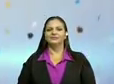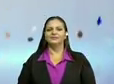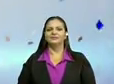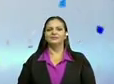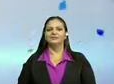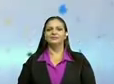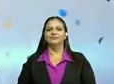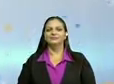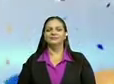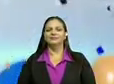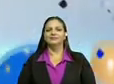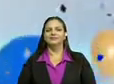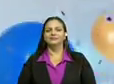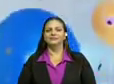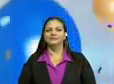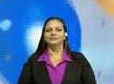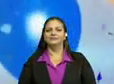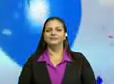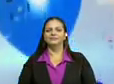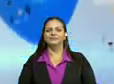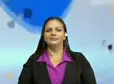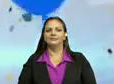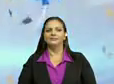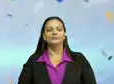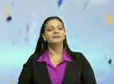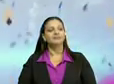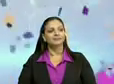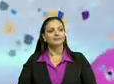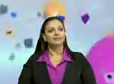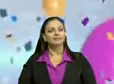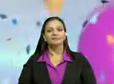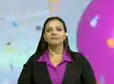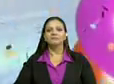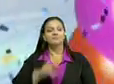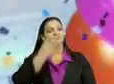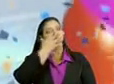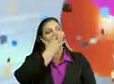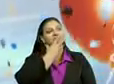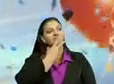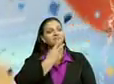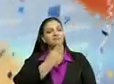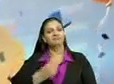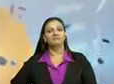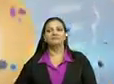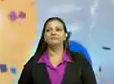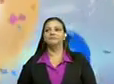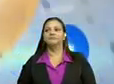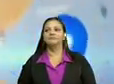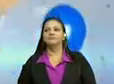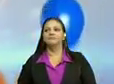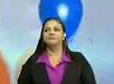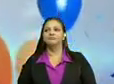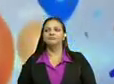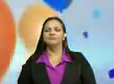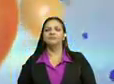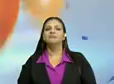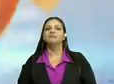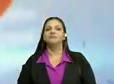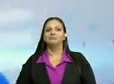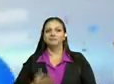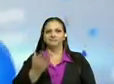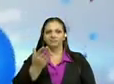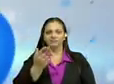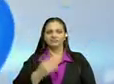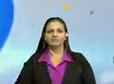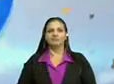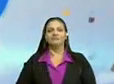Oiga, ahí está tu sello, Mayra. Sí. Ahí linda, está tu mira. Sello, guapísima. Me siento orgullosa de mis hijas, de mis dos hijas, Yajaira Maite